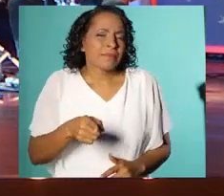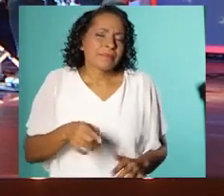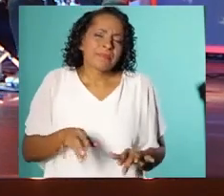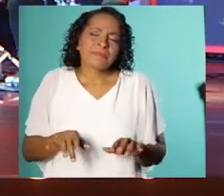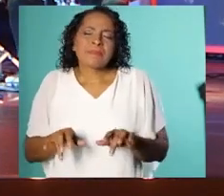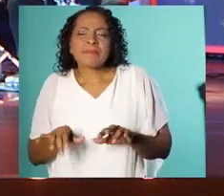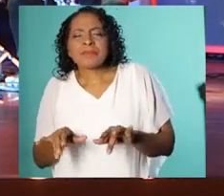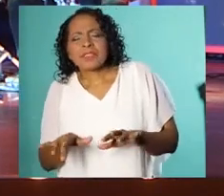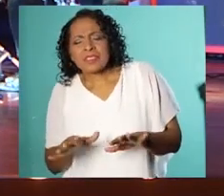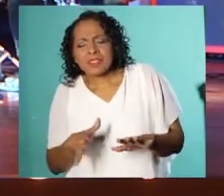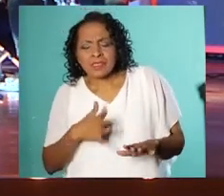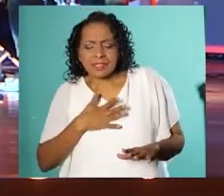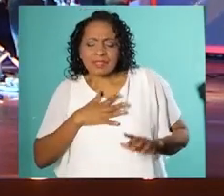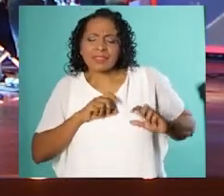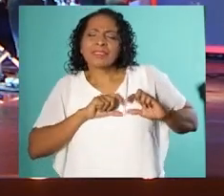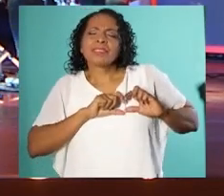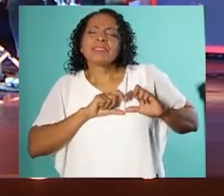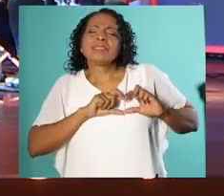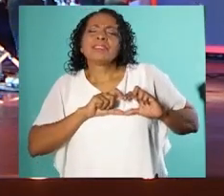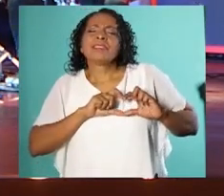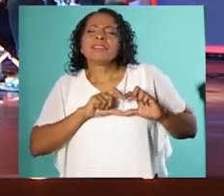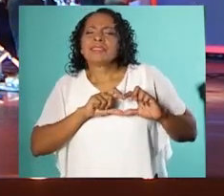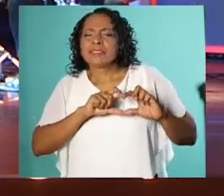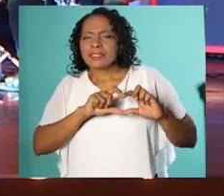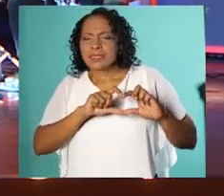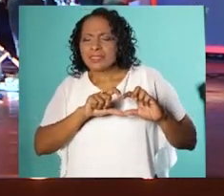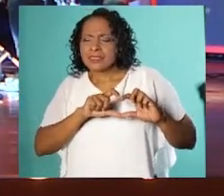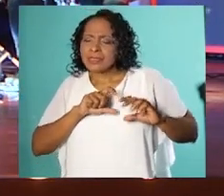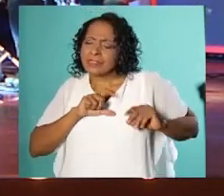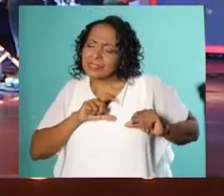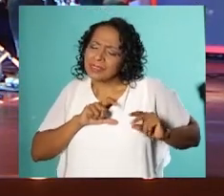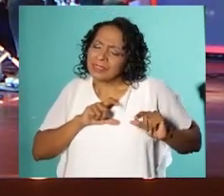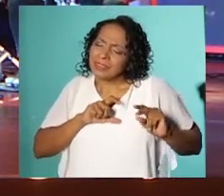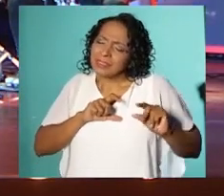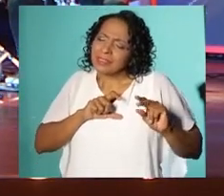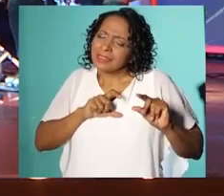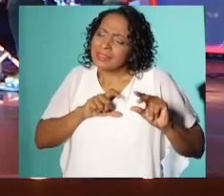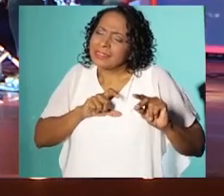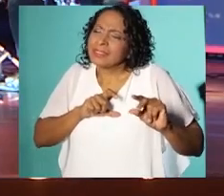cierto. Mi corazón a